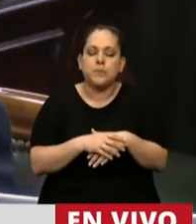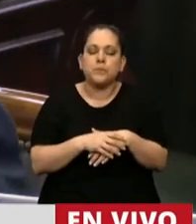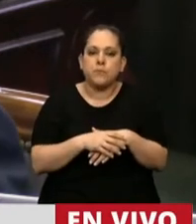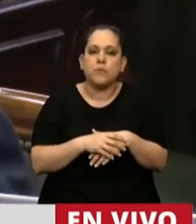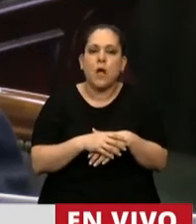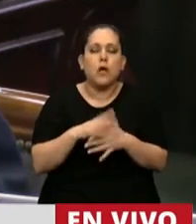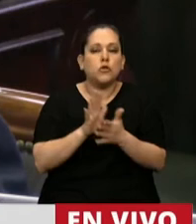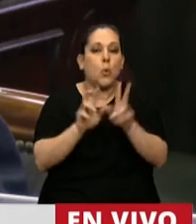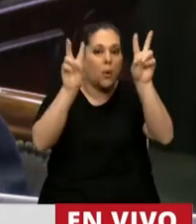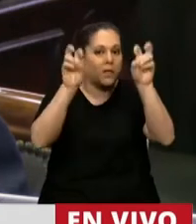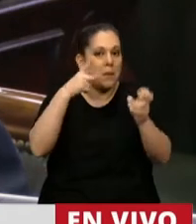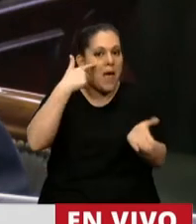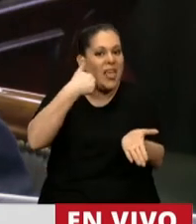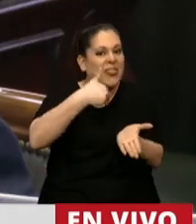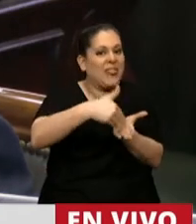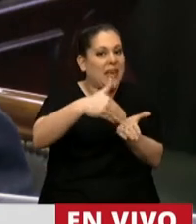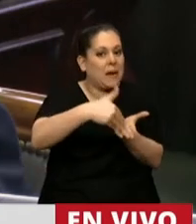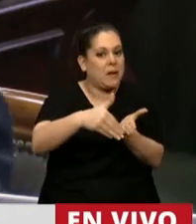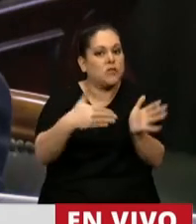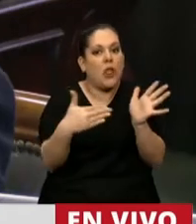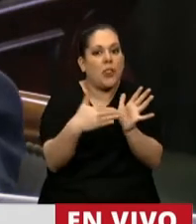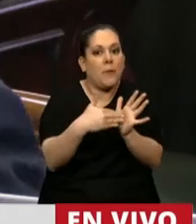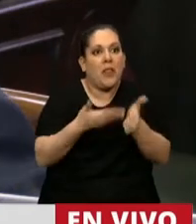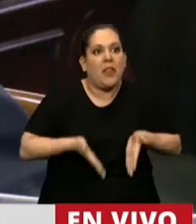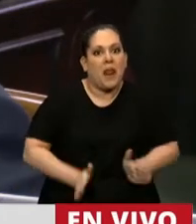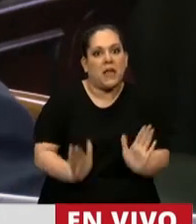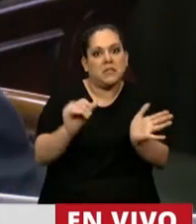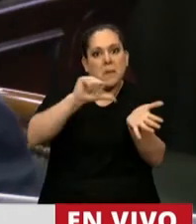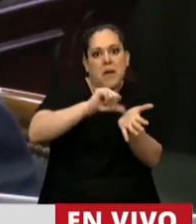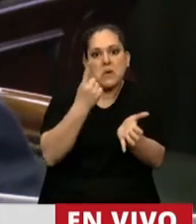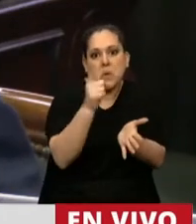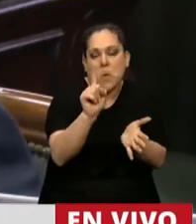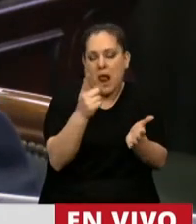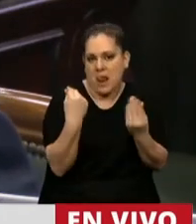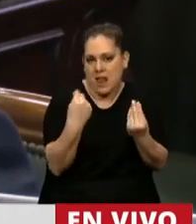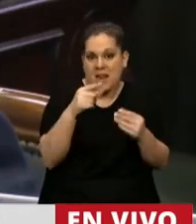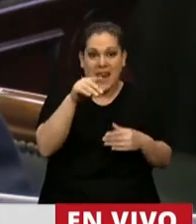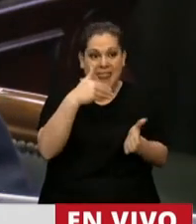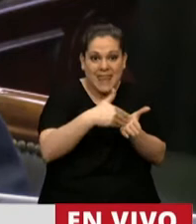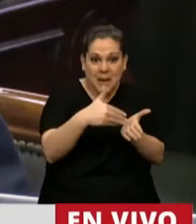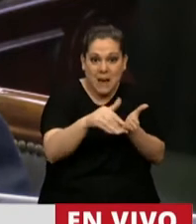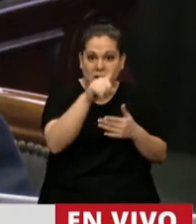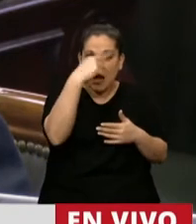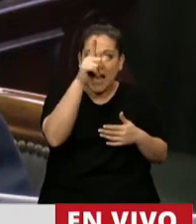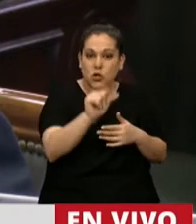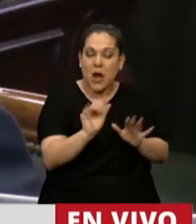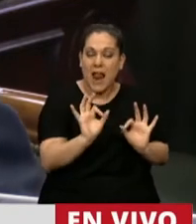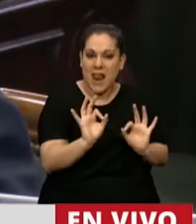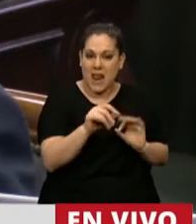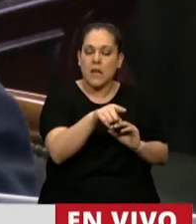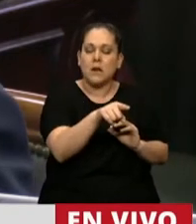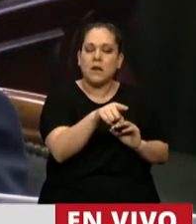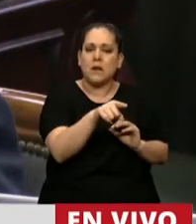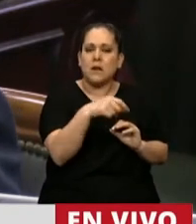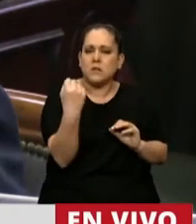la discriminación por nacionalidad, en todo nuestro plexo normativo en la Argentina, es